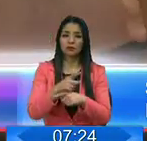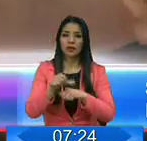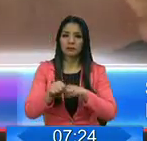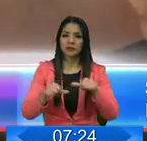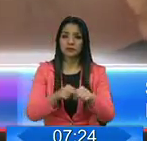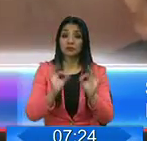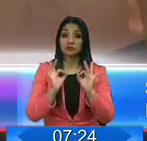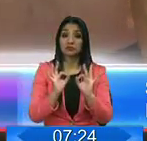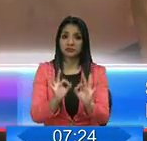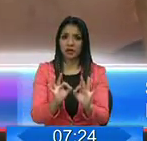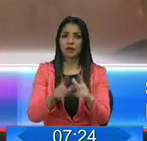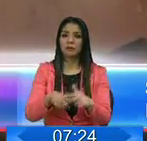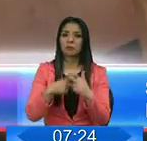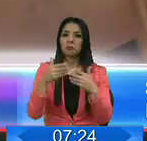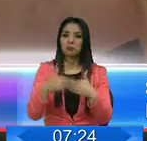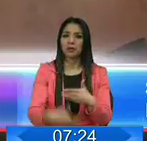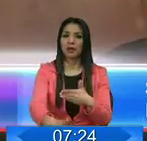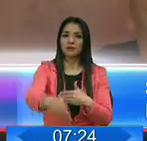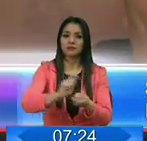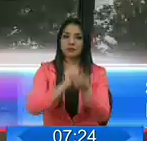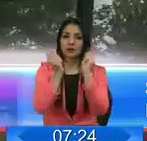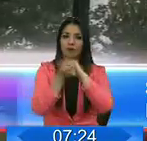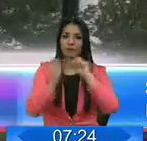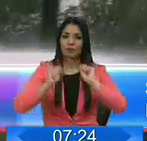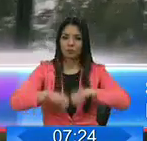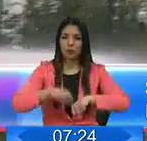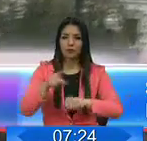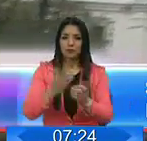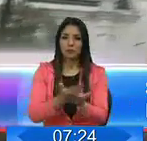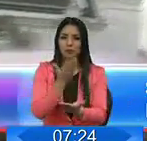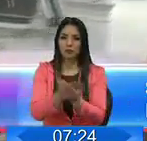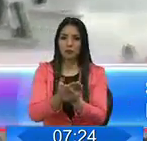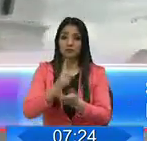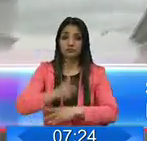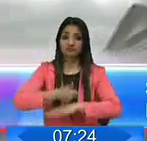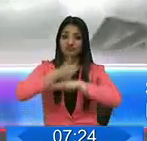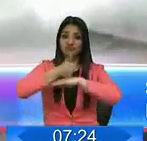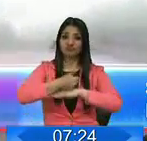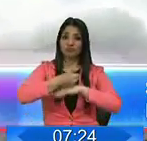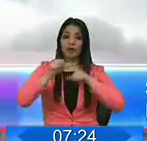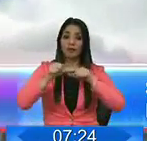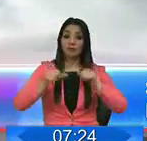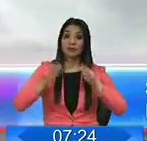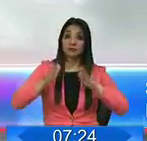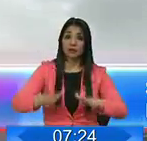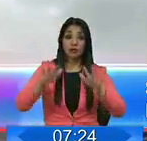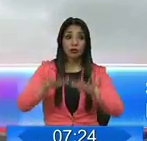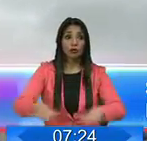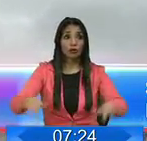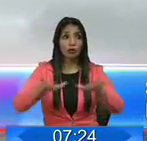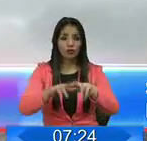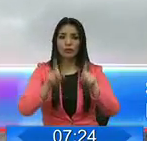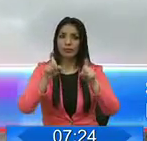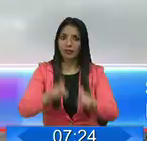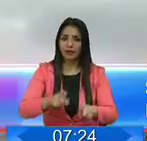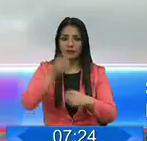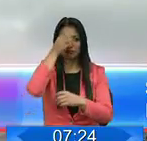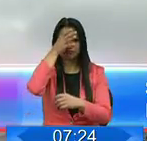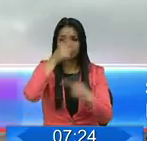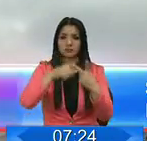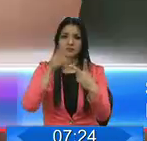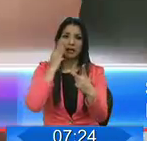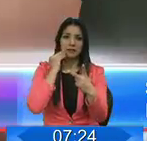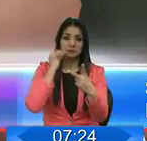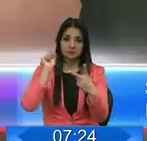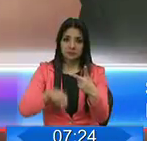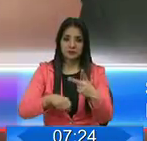donde se debe comenzar el cambio, sostienen, pues quienes están a la cabeza de estos sectores deben garantizar el conocimiento y la experticia.